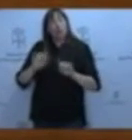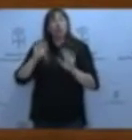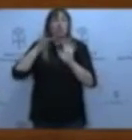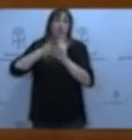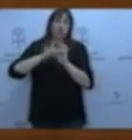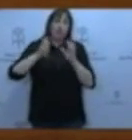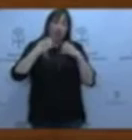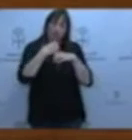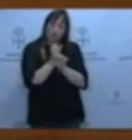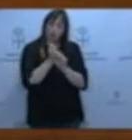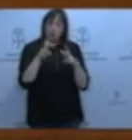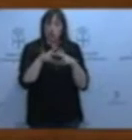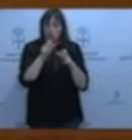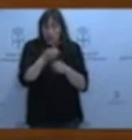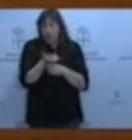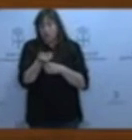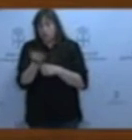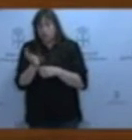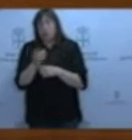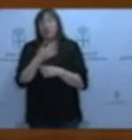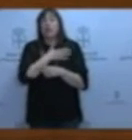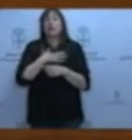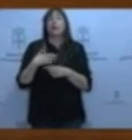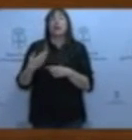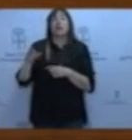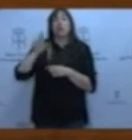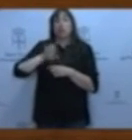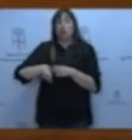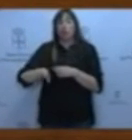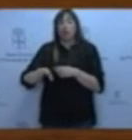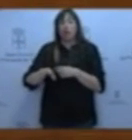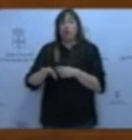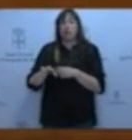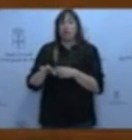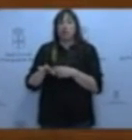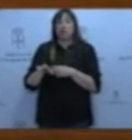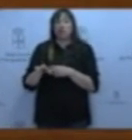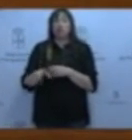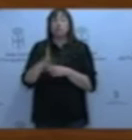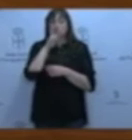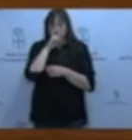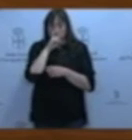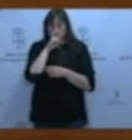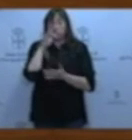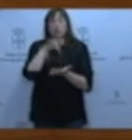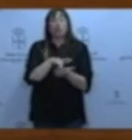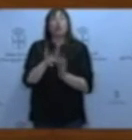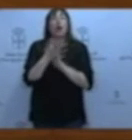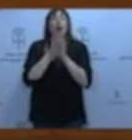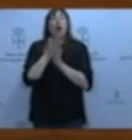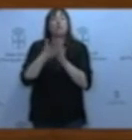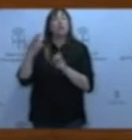Y sí que le quería recordar, finalmente, que para nosotros hablar de